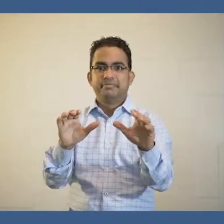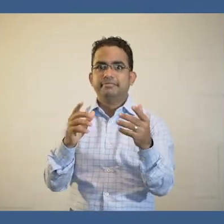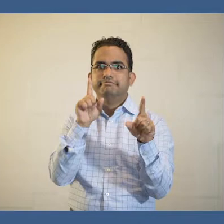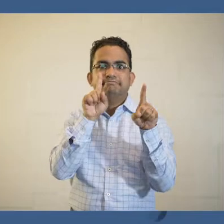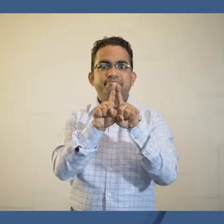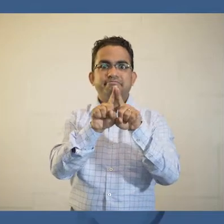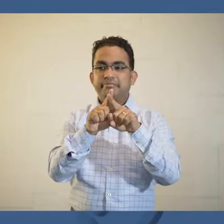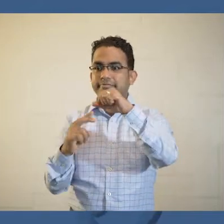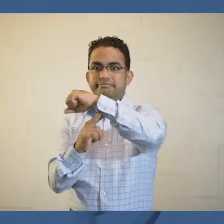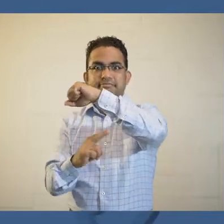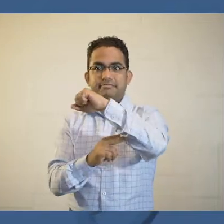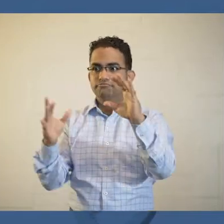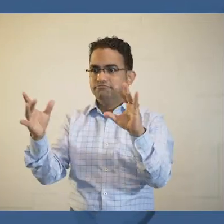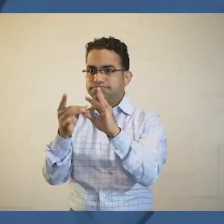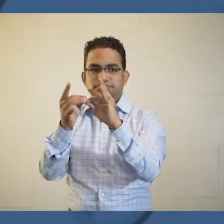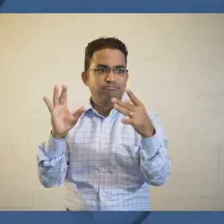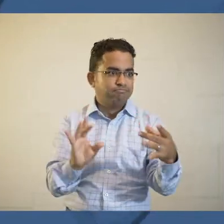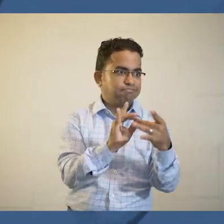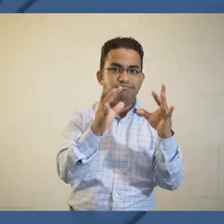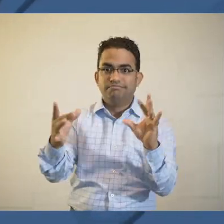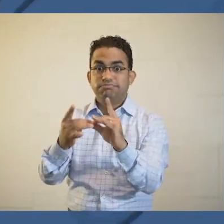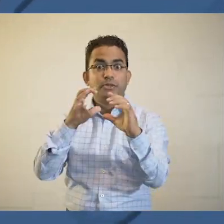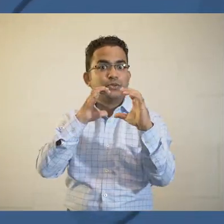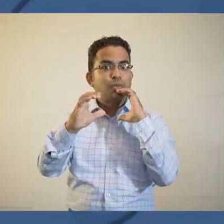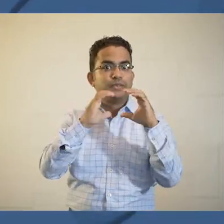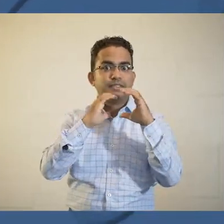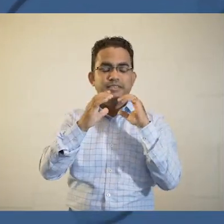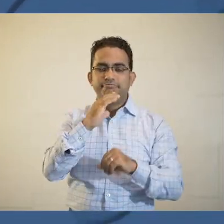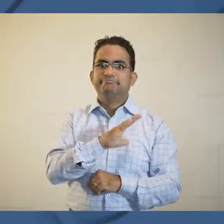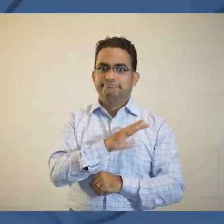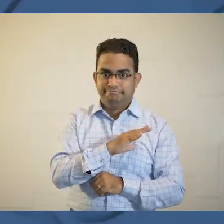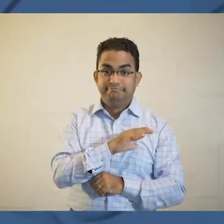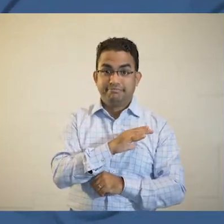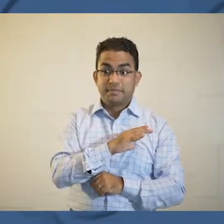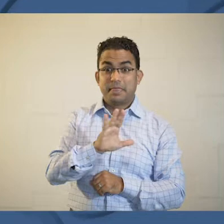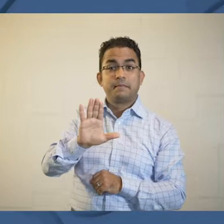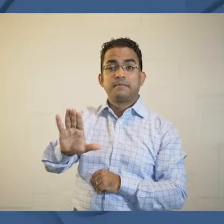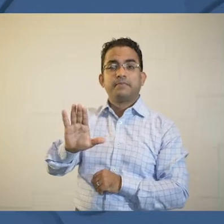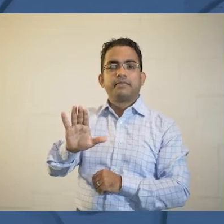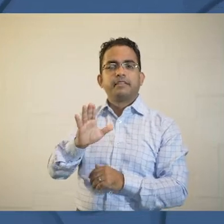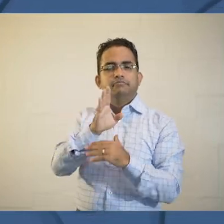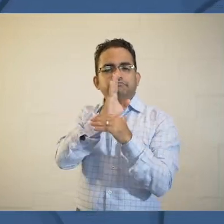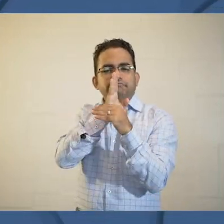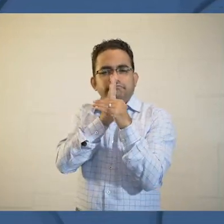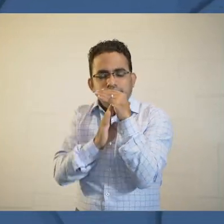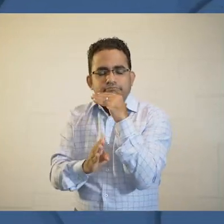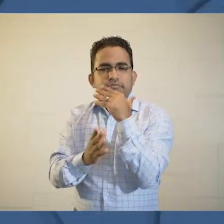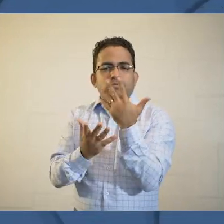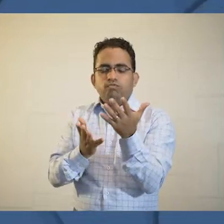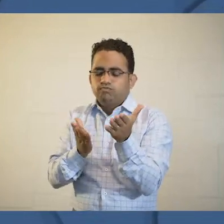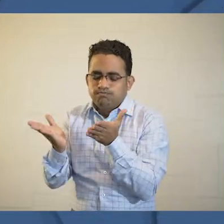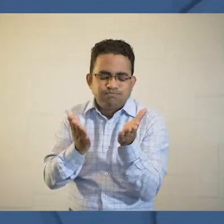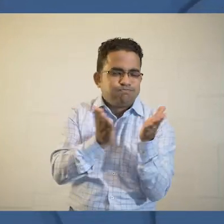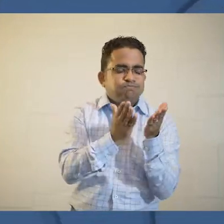muros en puentes que llevan a nuevas dimensiones de la comunicación. Su profunda humildad y